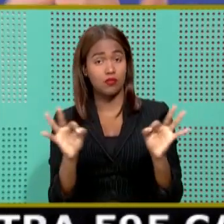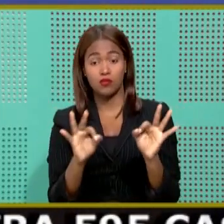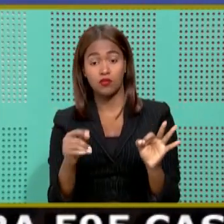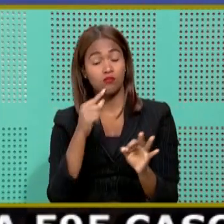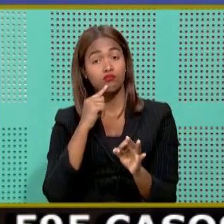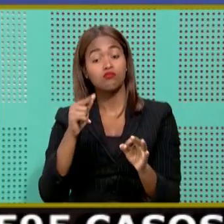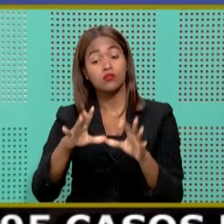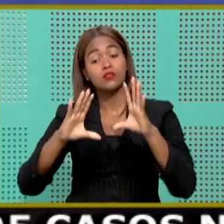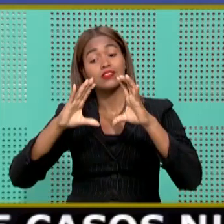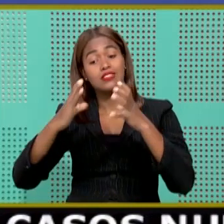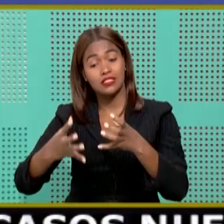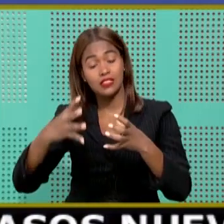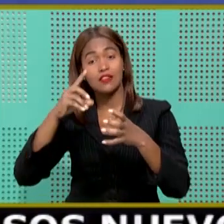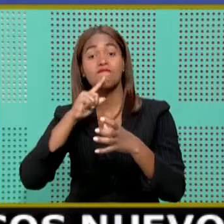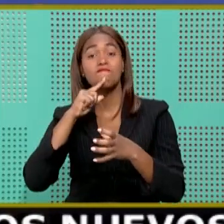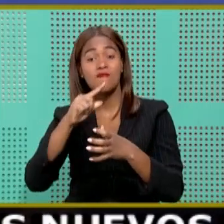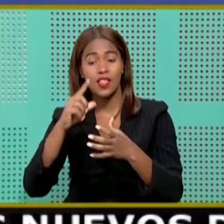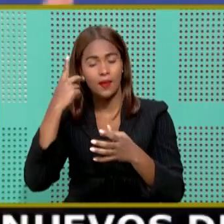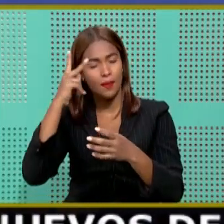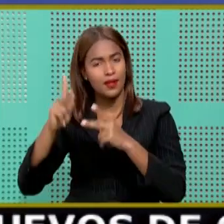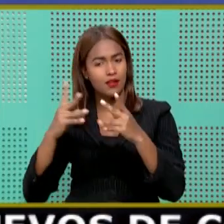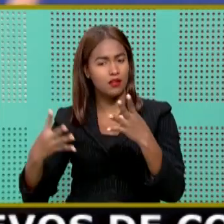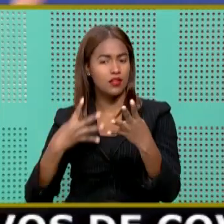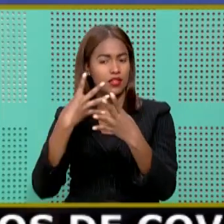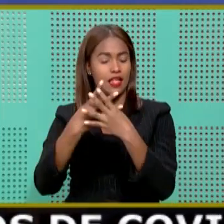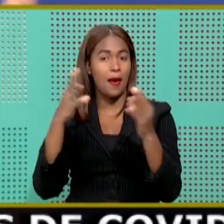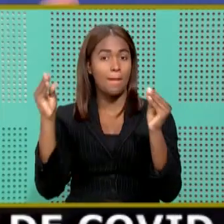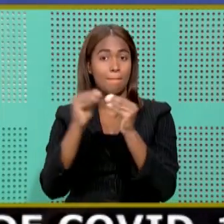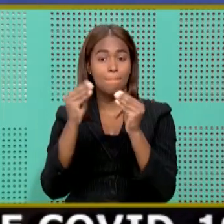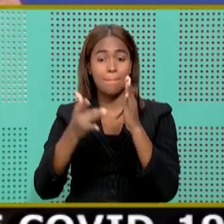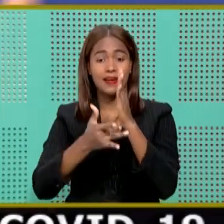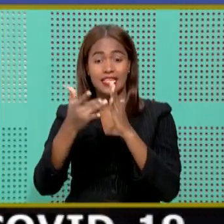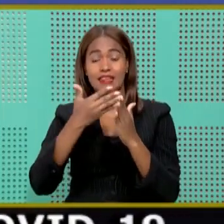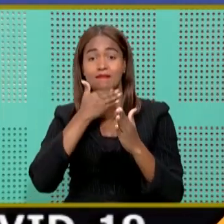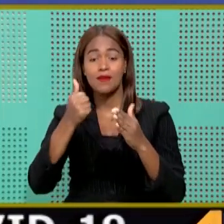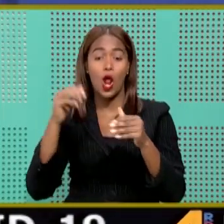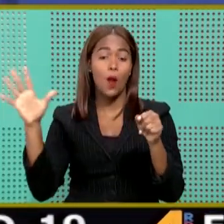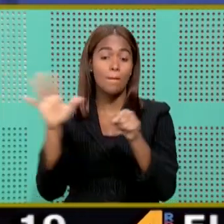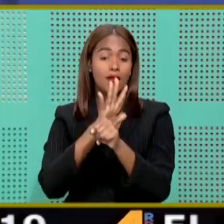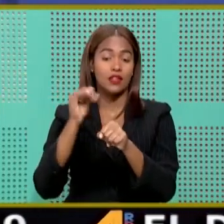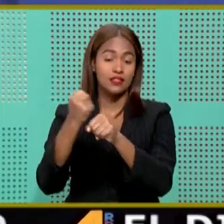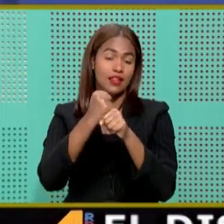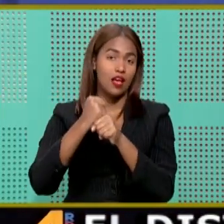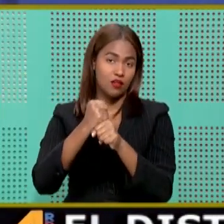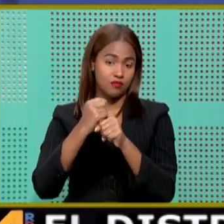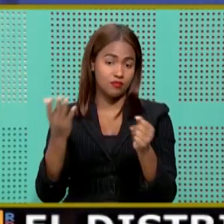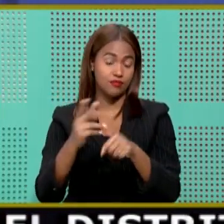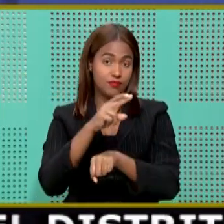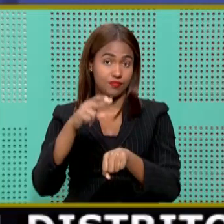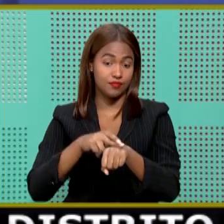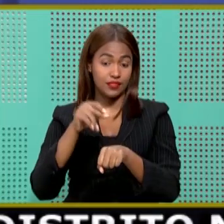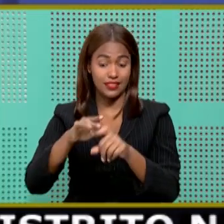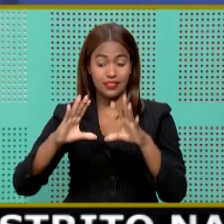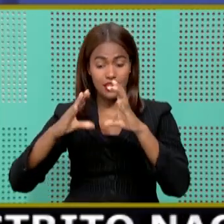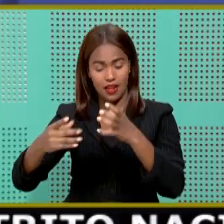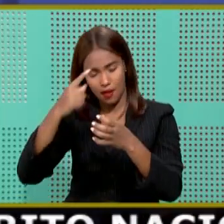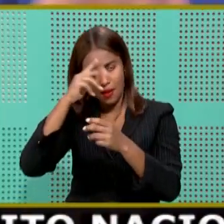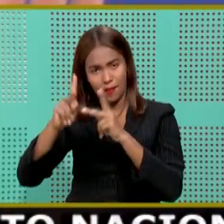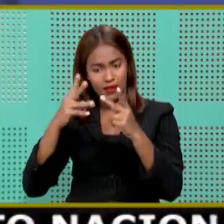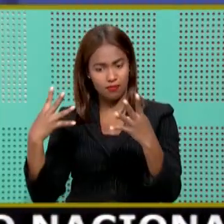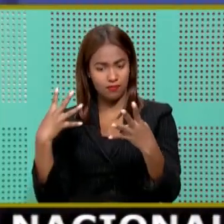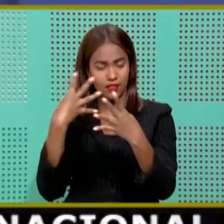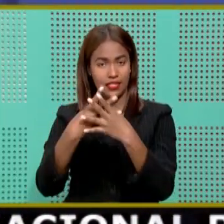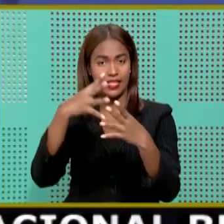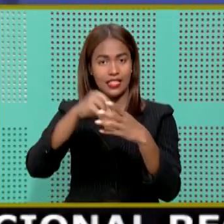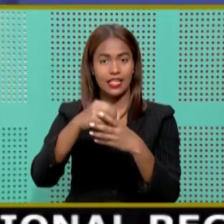verdadero complejo penitenciario, el más moderno, completo y seguro de la región. Este complejo penitenciario está dividido